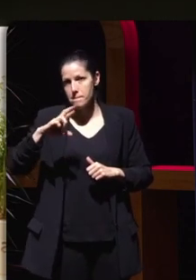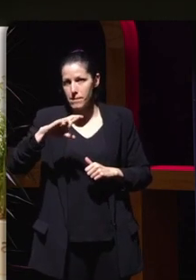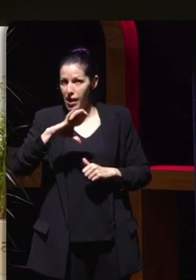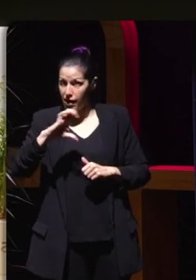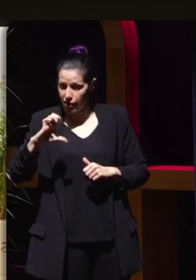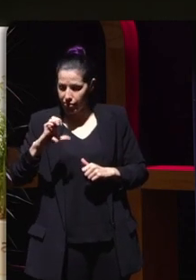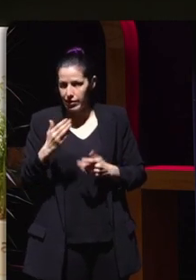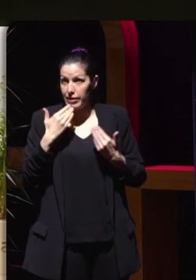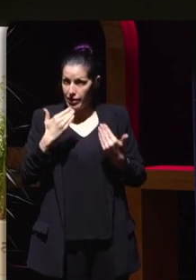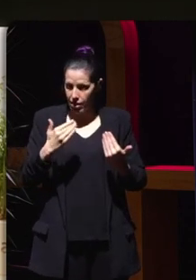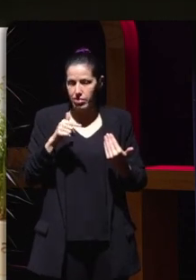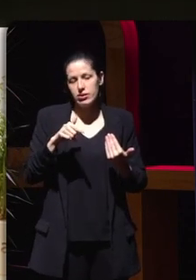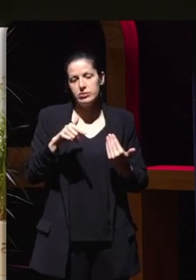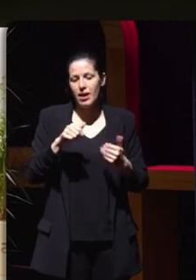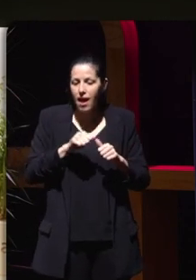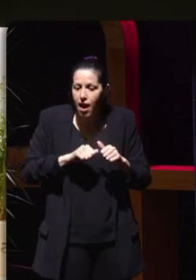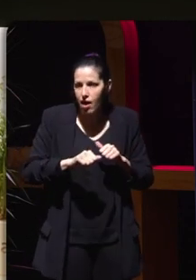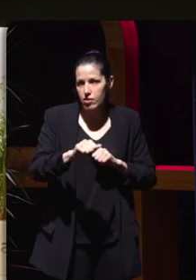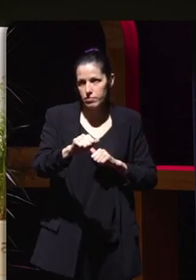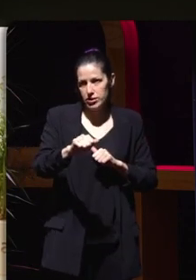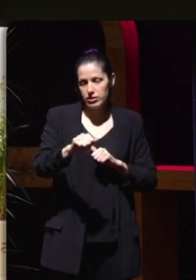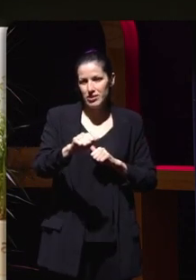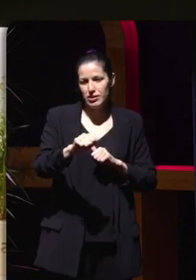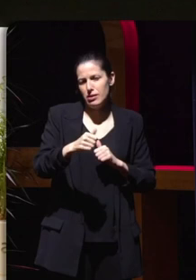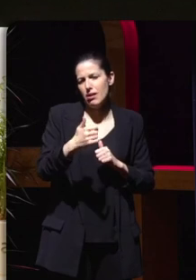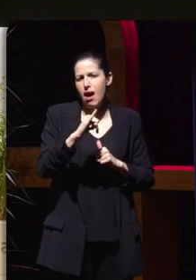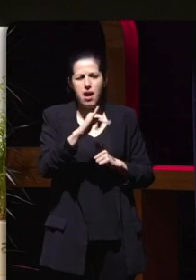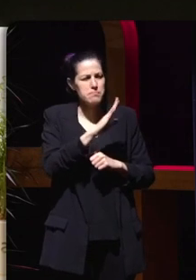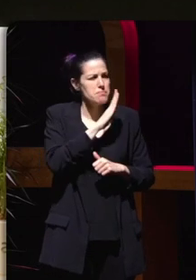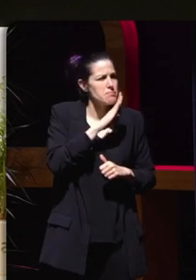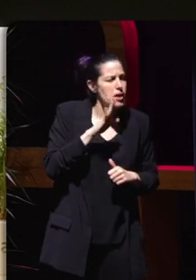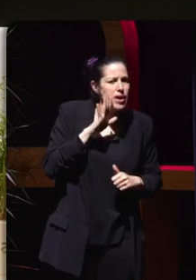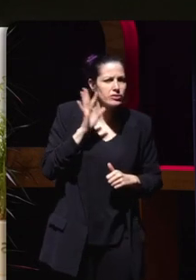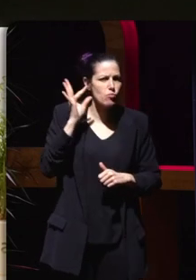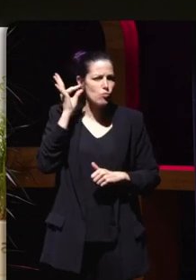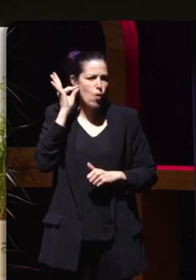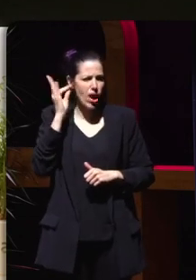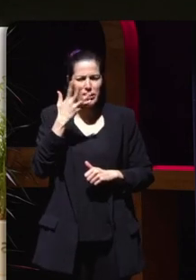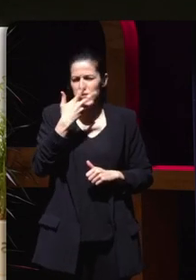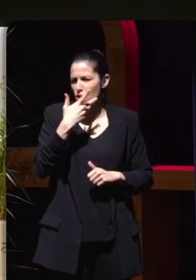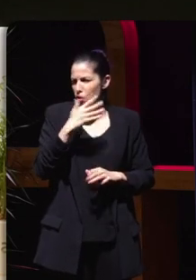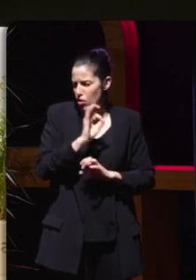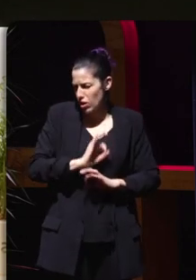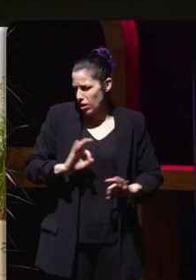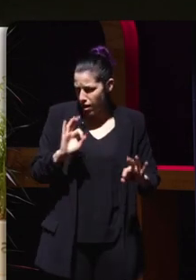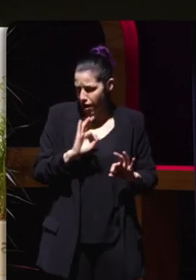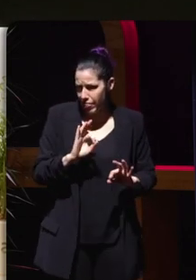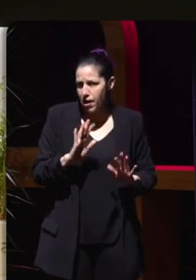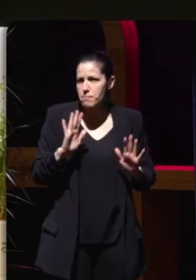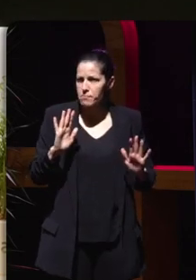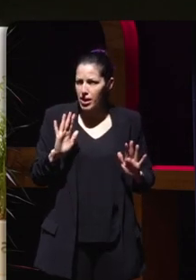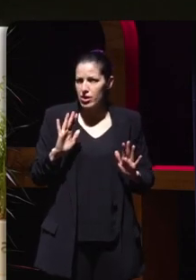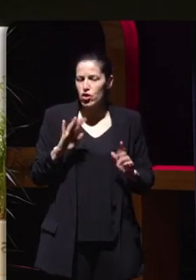con a un monte de nice a un monte de señoras absolutamente desconocidas que estaban pasando pasaran o